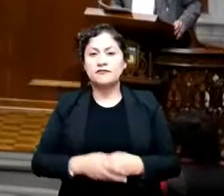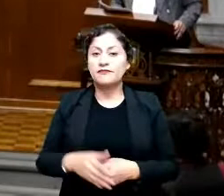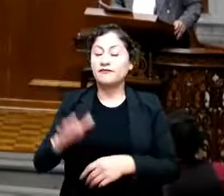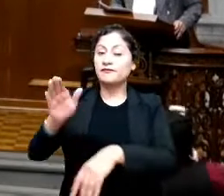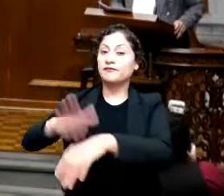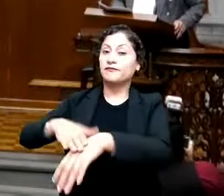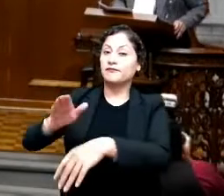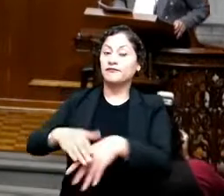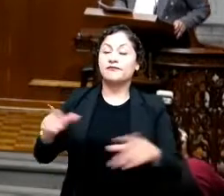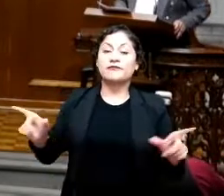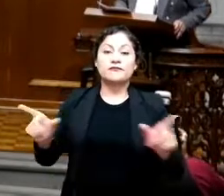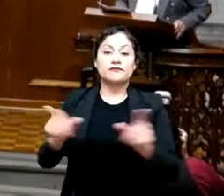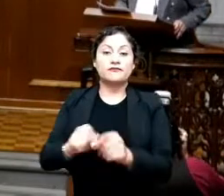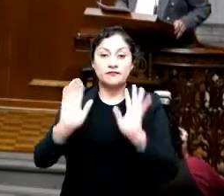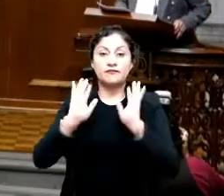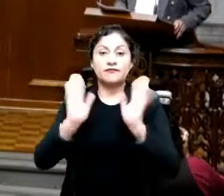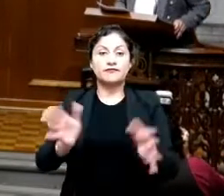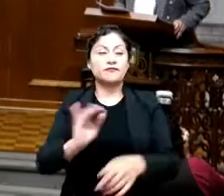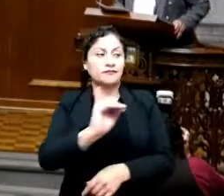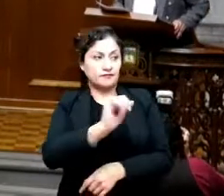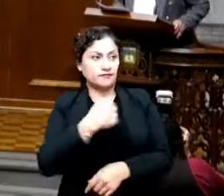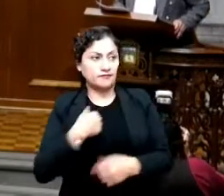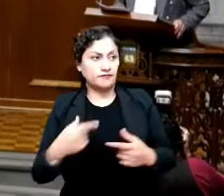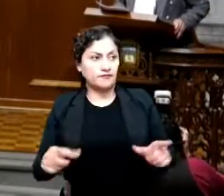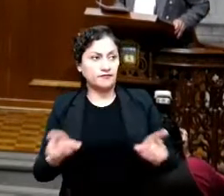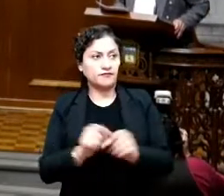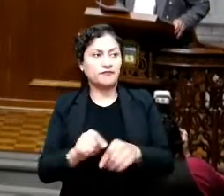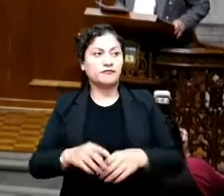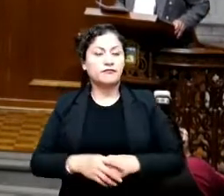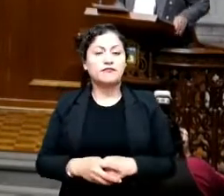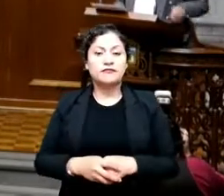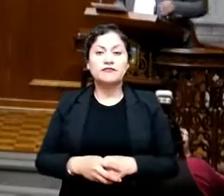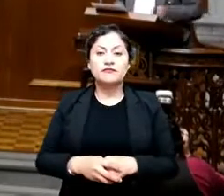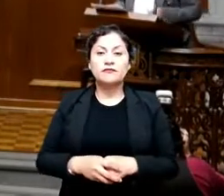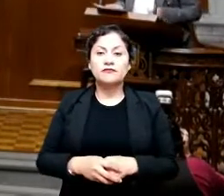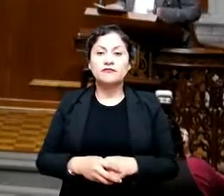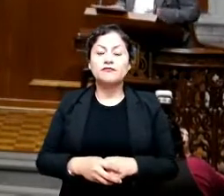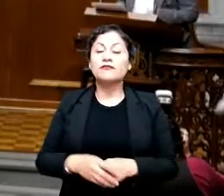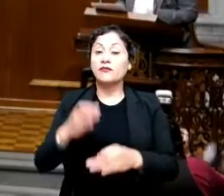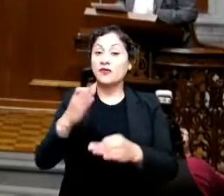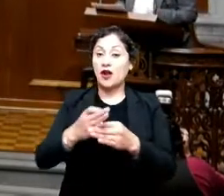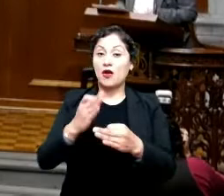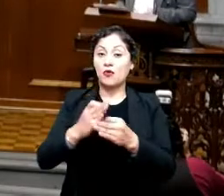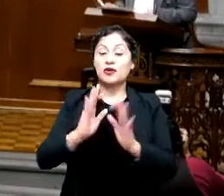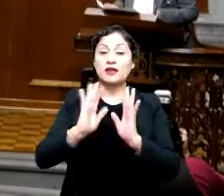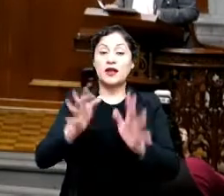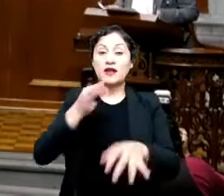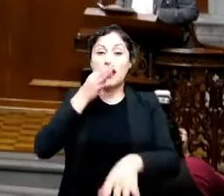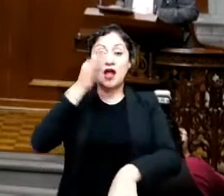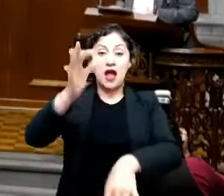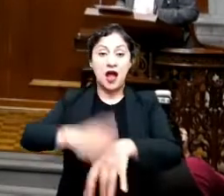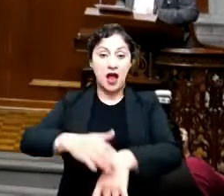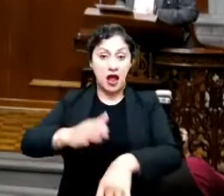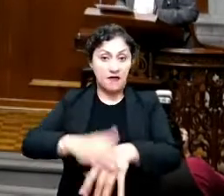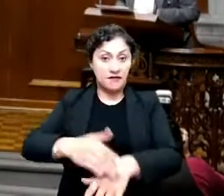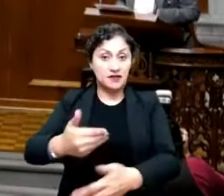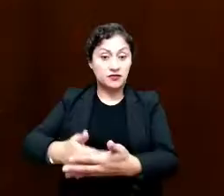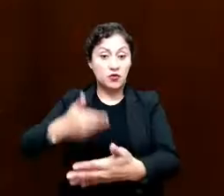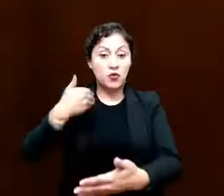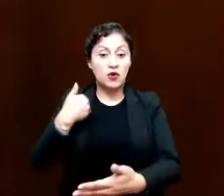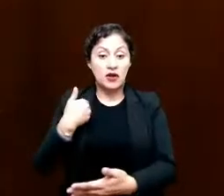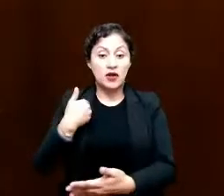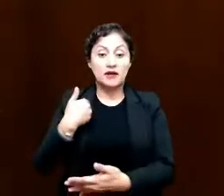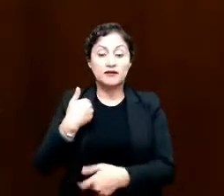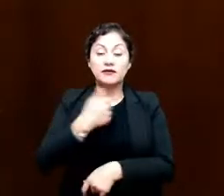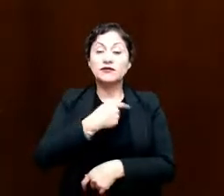intervención Por eso voy a concluir desde ahora es preciso adelantar y les digo que no